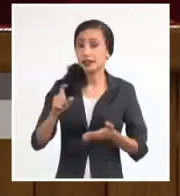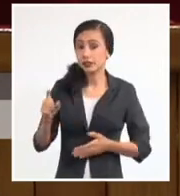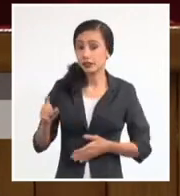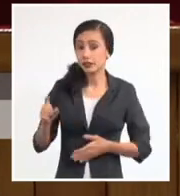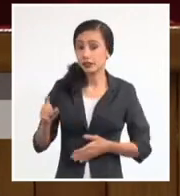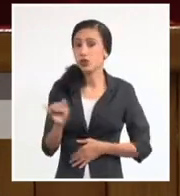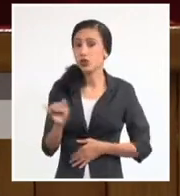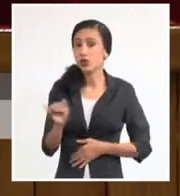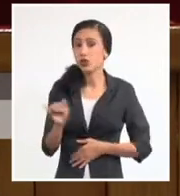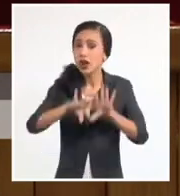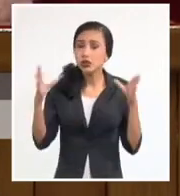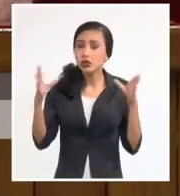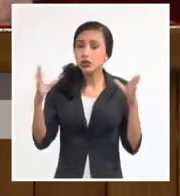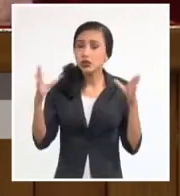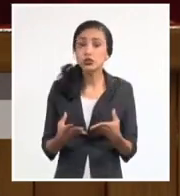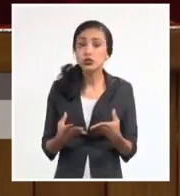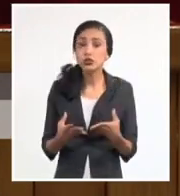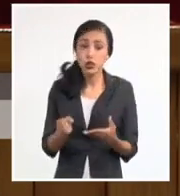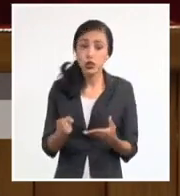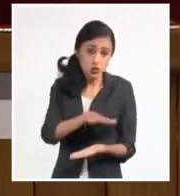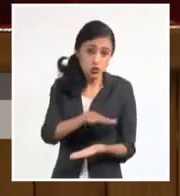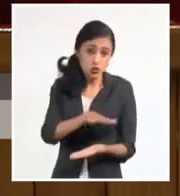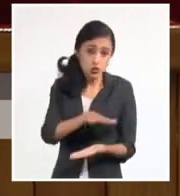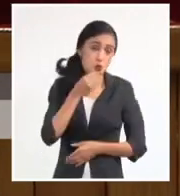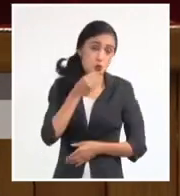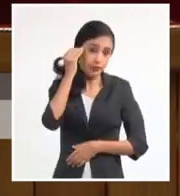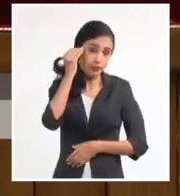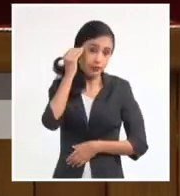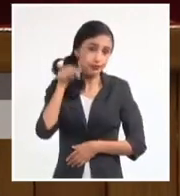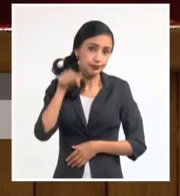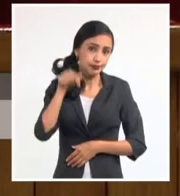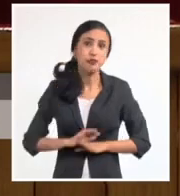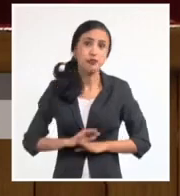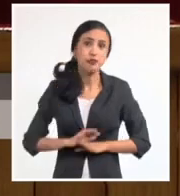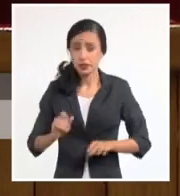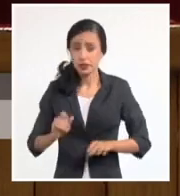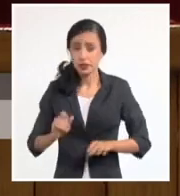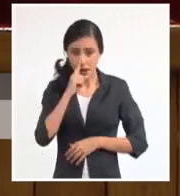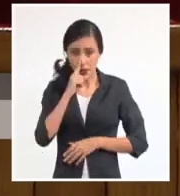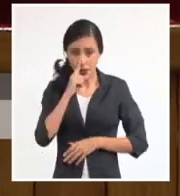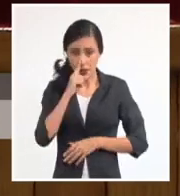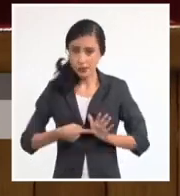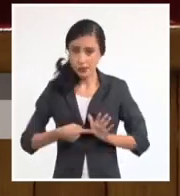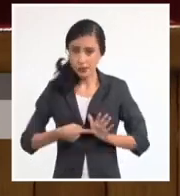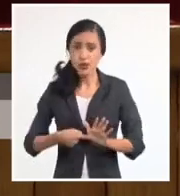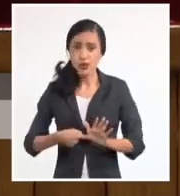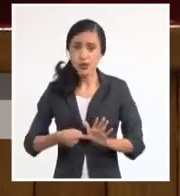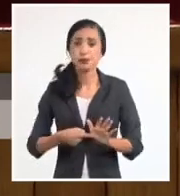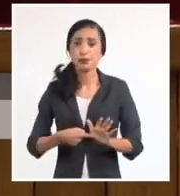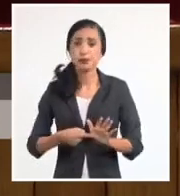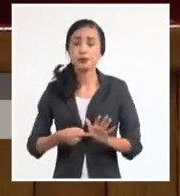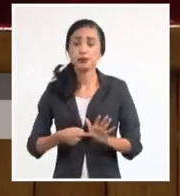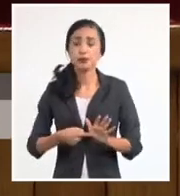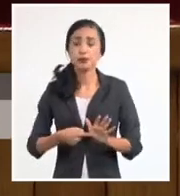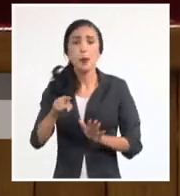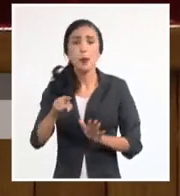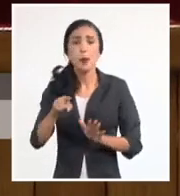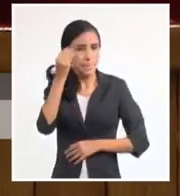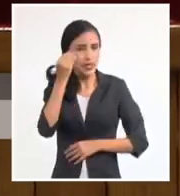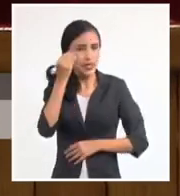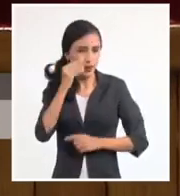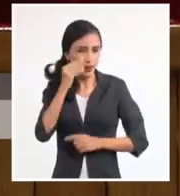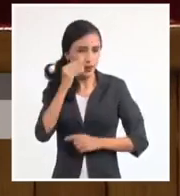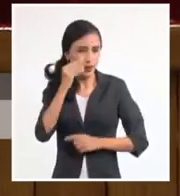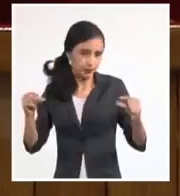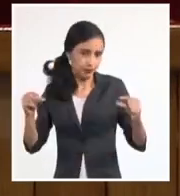a toda nuestra sociedad. Terminamos esta presentación con un pensamiento de